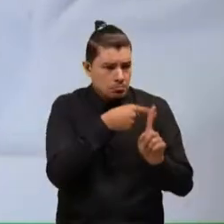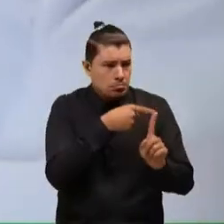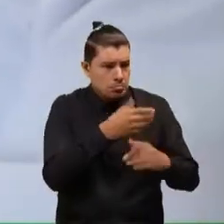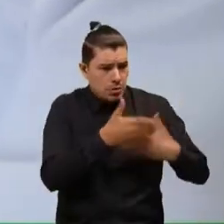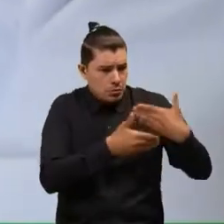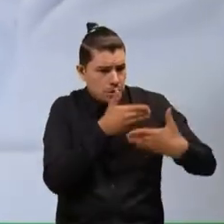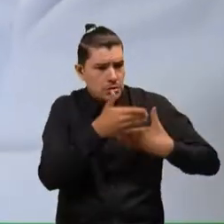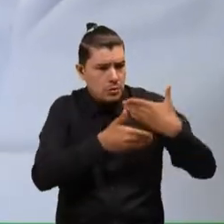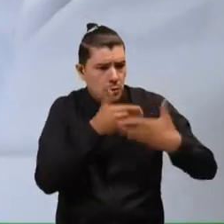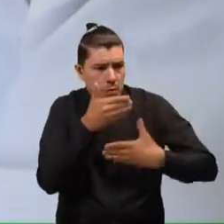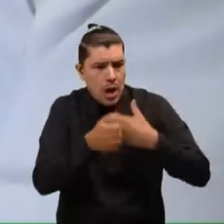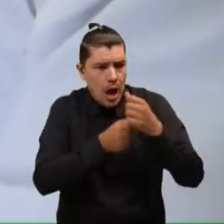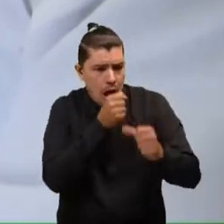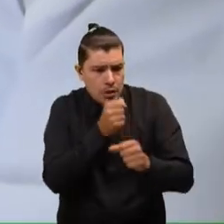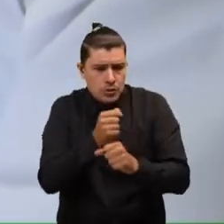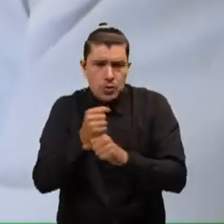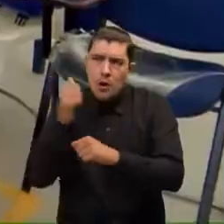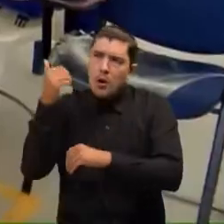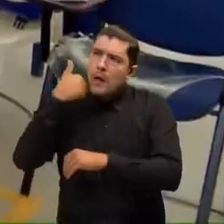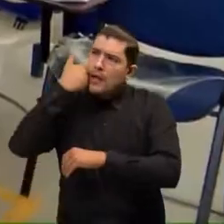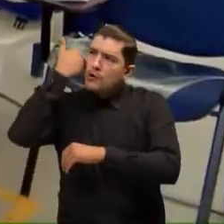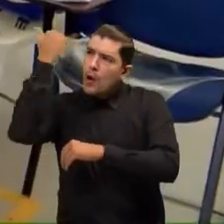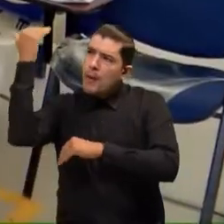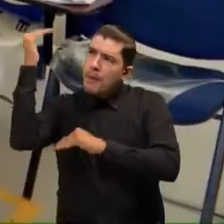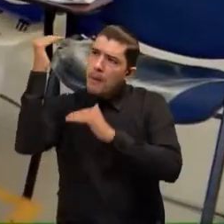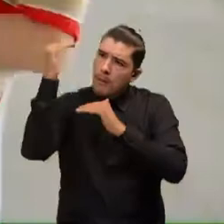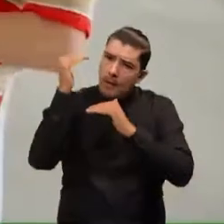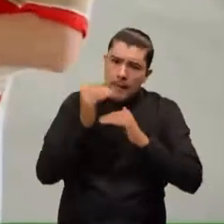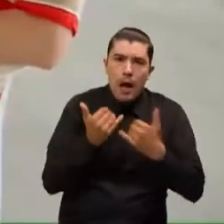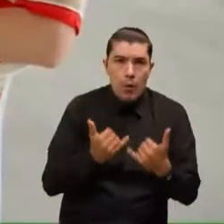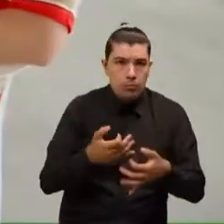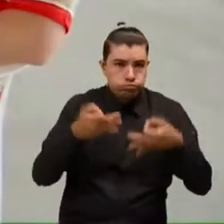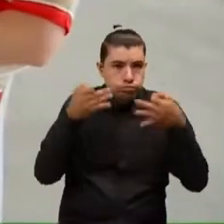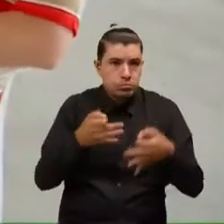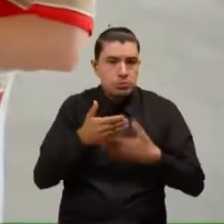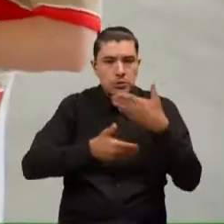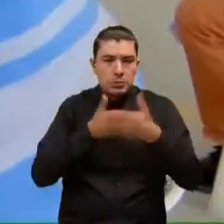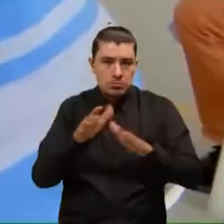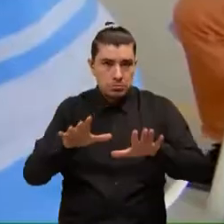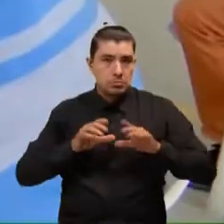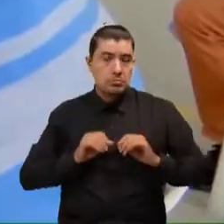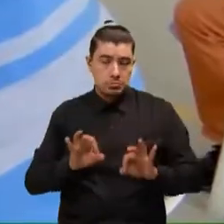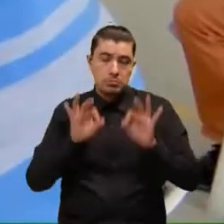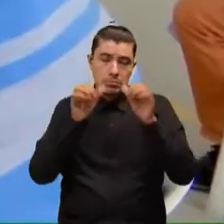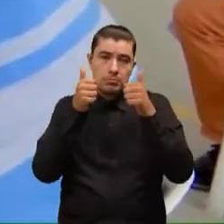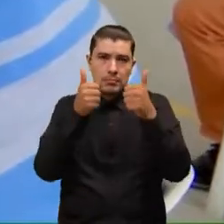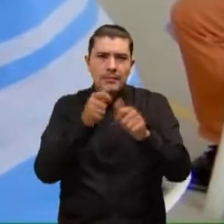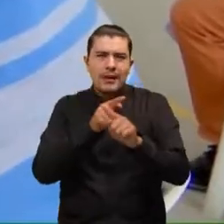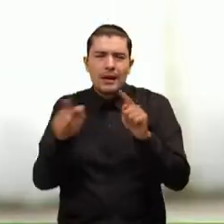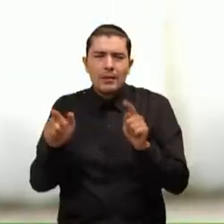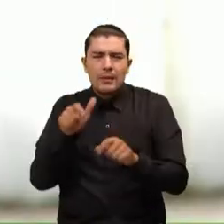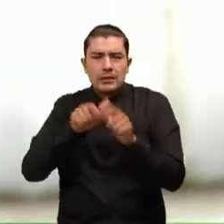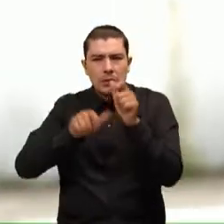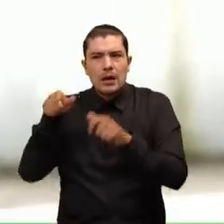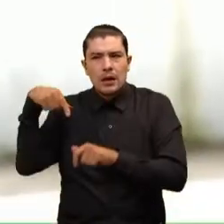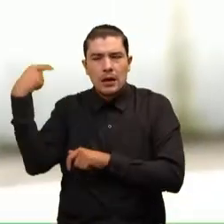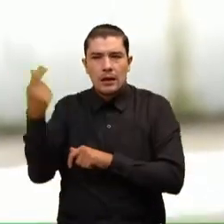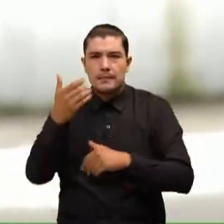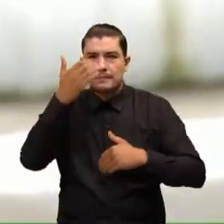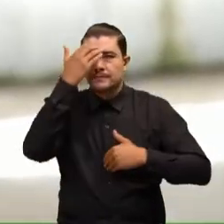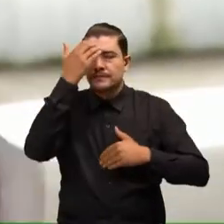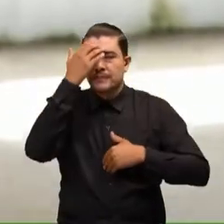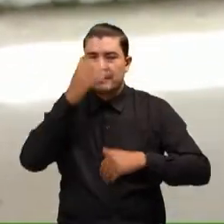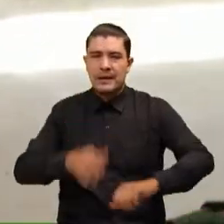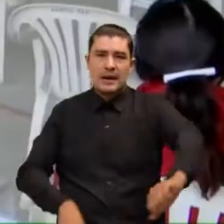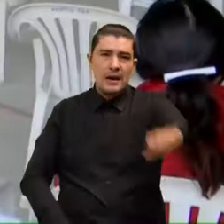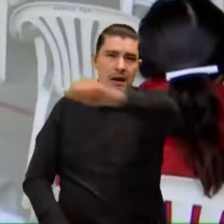etapas, obviamente con las dificultades que se presentan en este tipo de procesos, pero que la gente está tomando conciencia